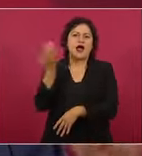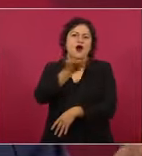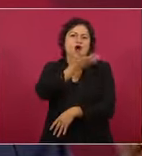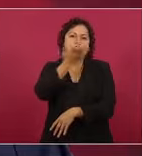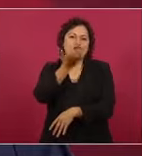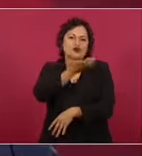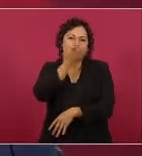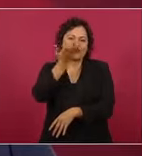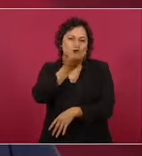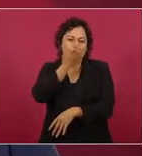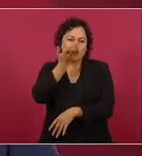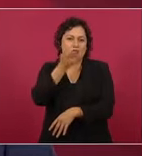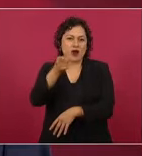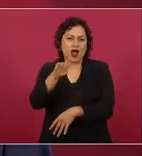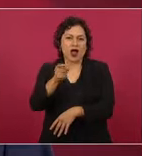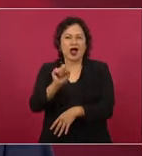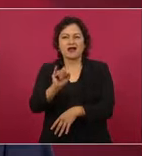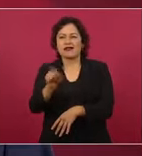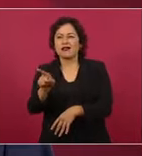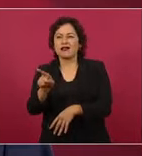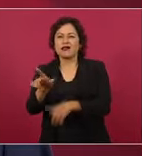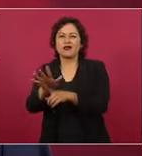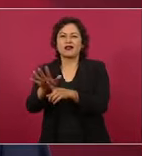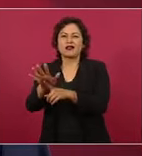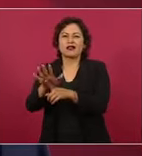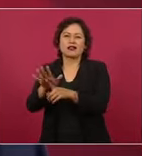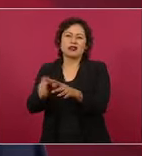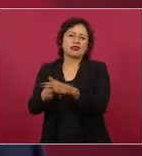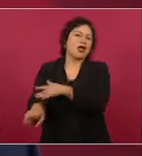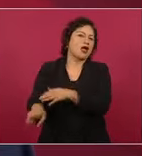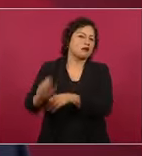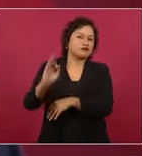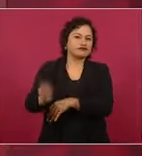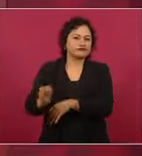todo lo resolvían con dinero. Y esto,